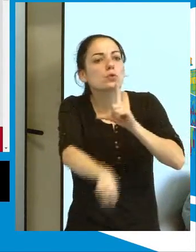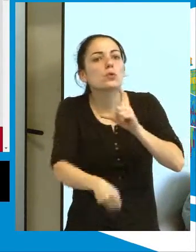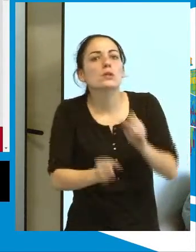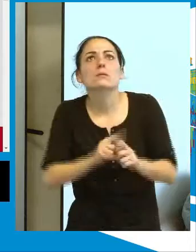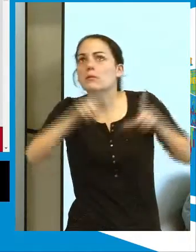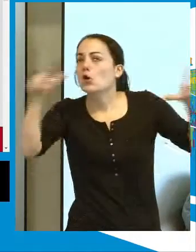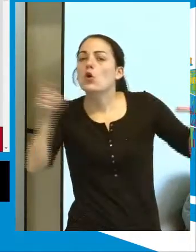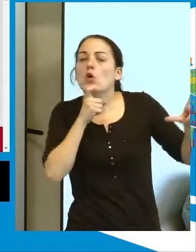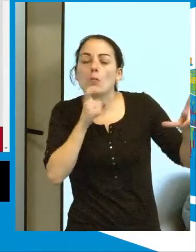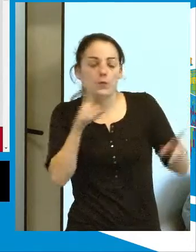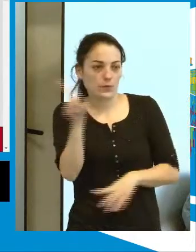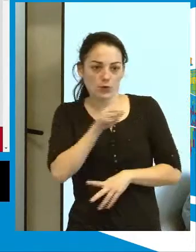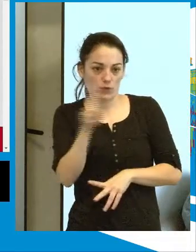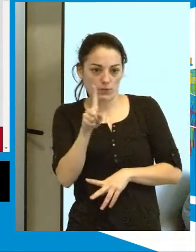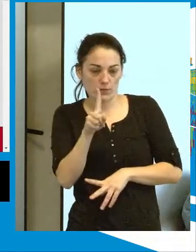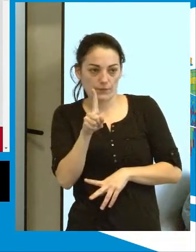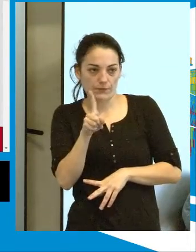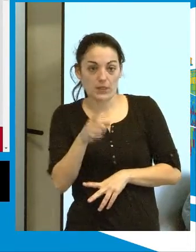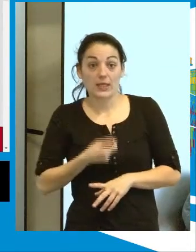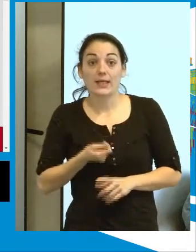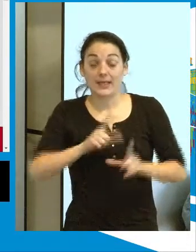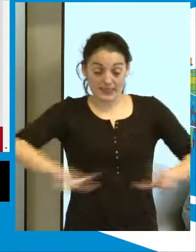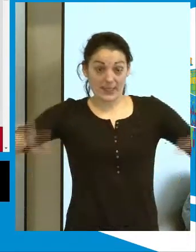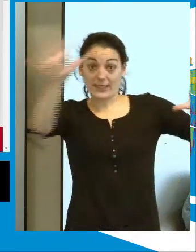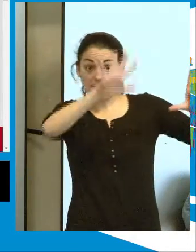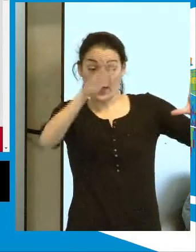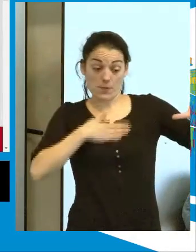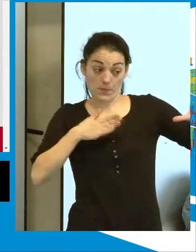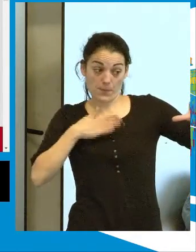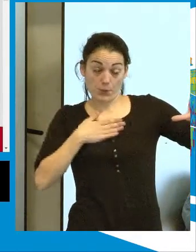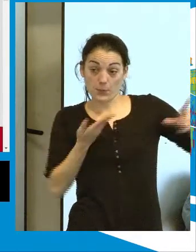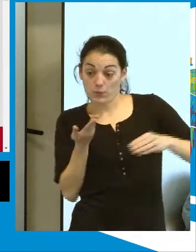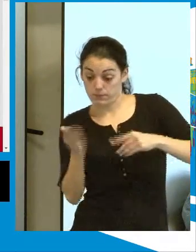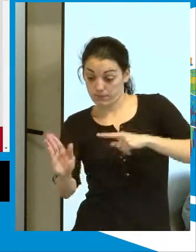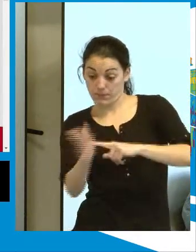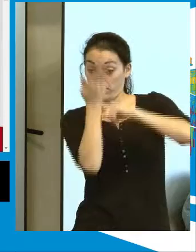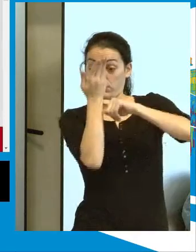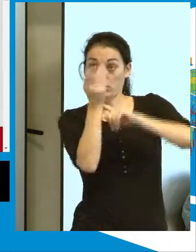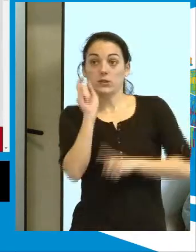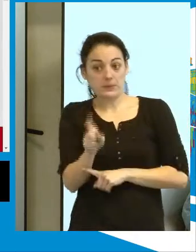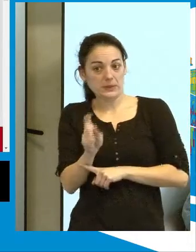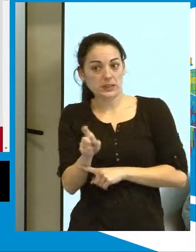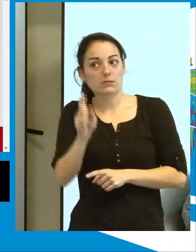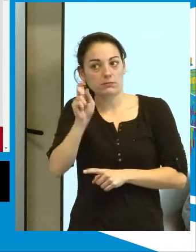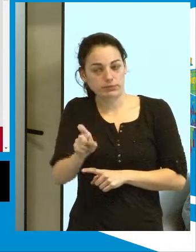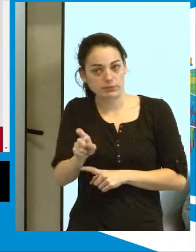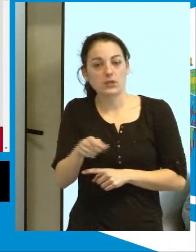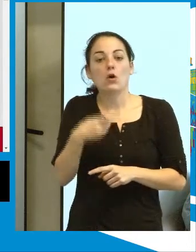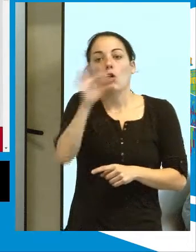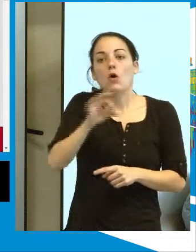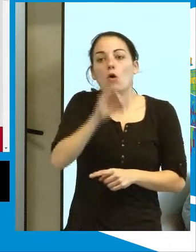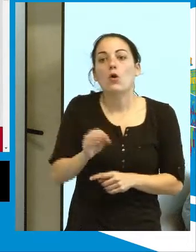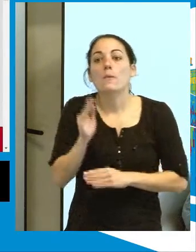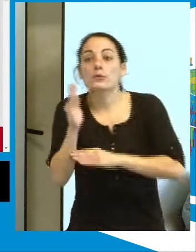reproducirlo y demás, sino que es el propio interfaz el que nos va a proponer, bueno, pues que podemos pinchar en reproducir, que podemos en el